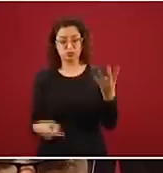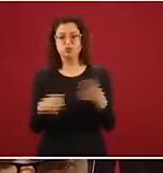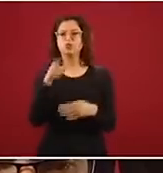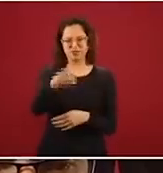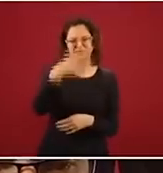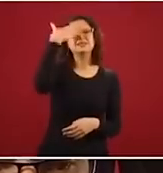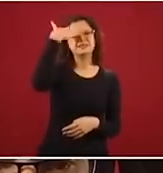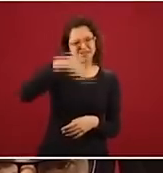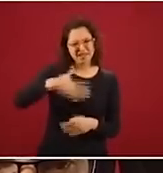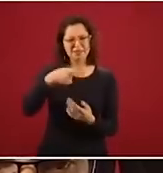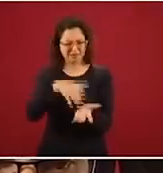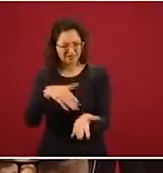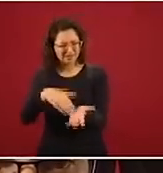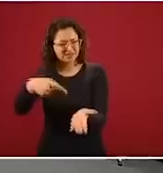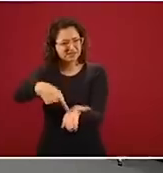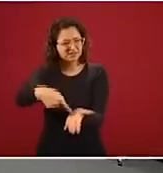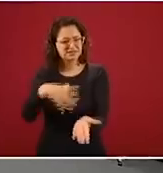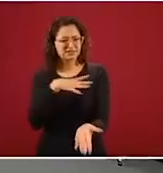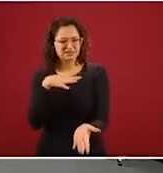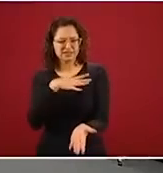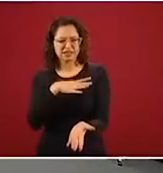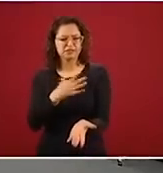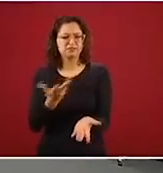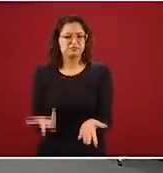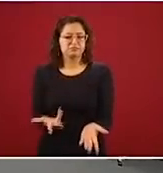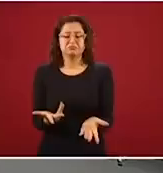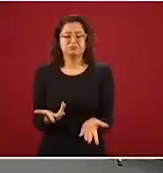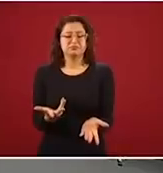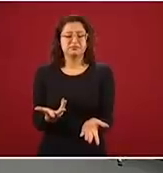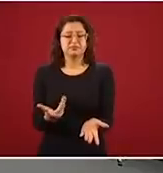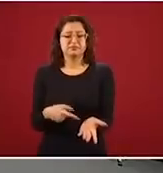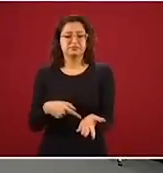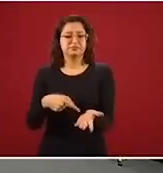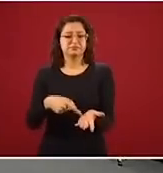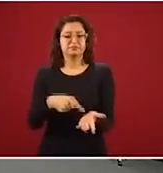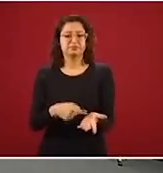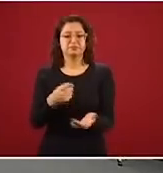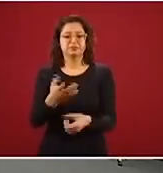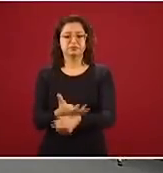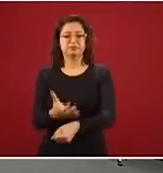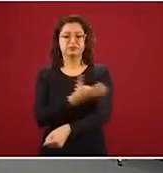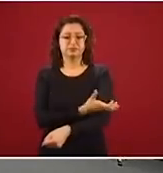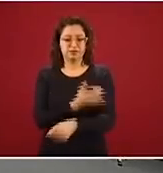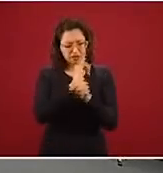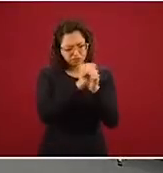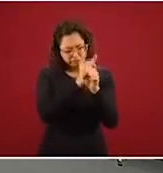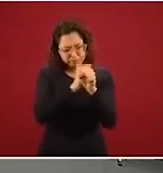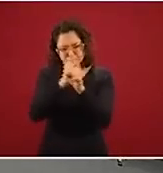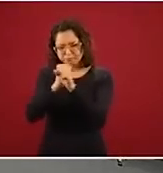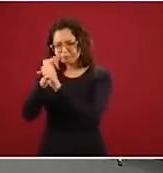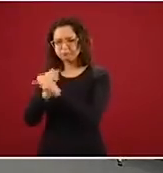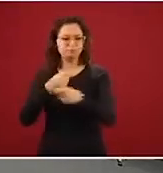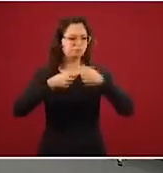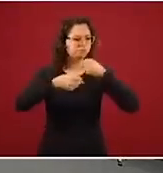conocimiento, estos documentos están en manos de nuestro compañero que hizo el